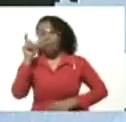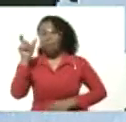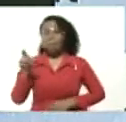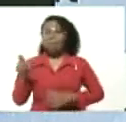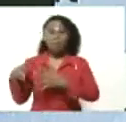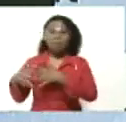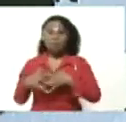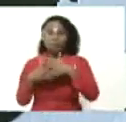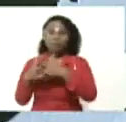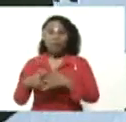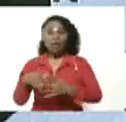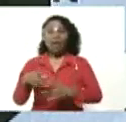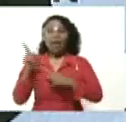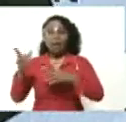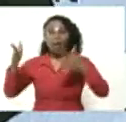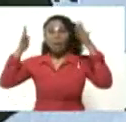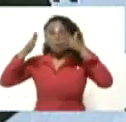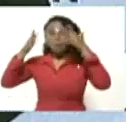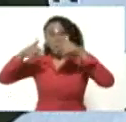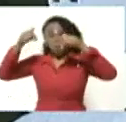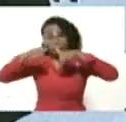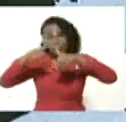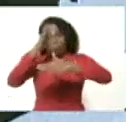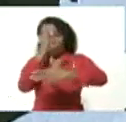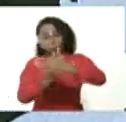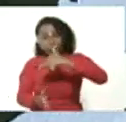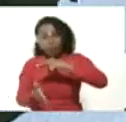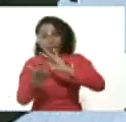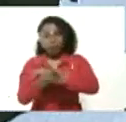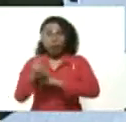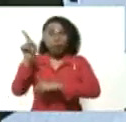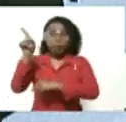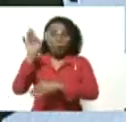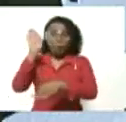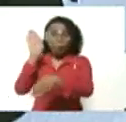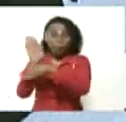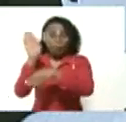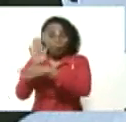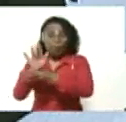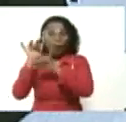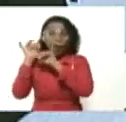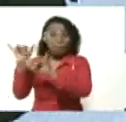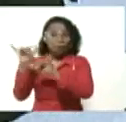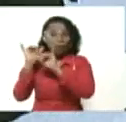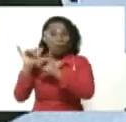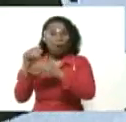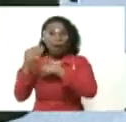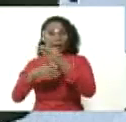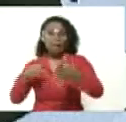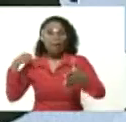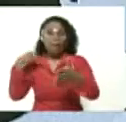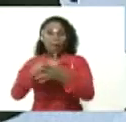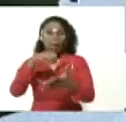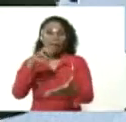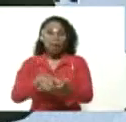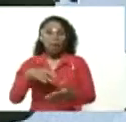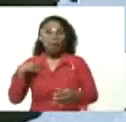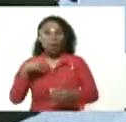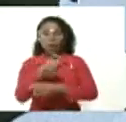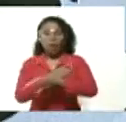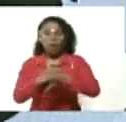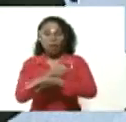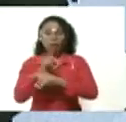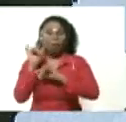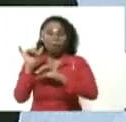al que le tengamos que recomendar desde aquí con humildad que tenga cuidado, no vaya a ser que él mismo organice un golpe de Estado contra el gobierno comunista de Joe